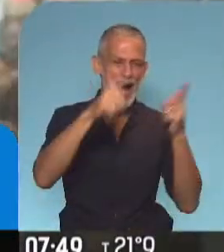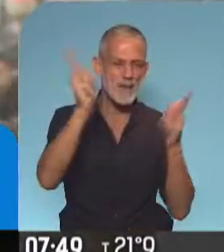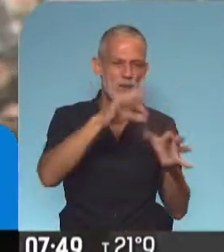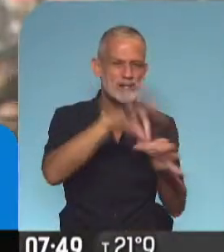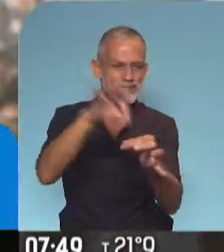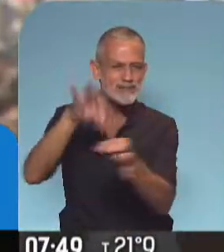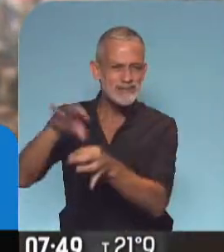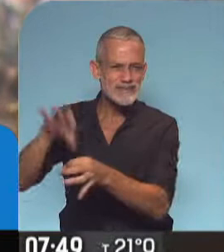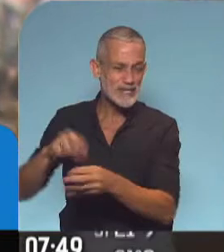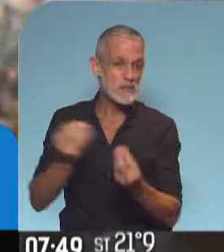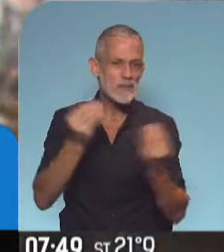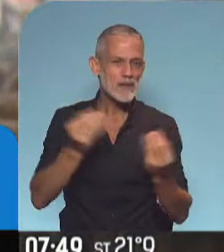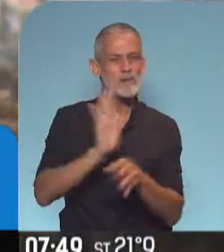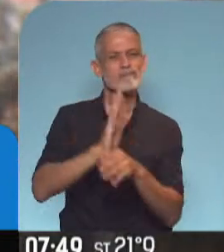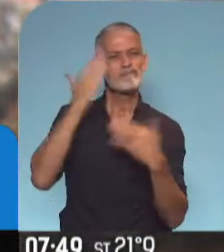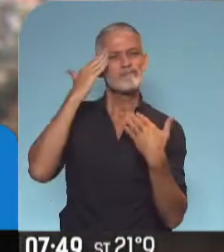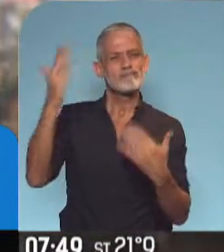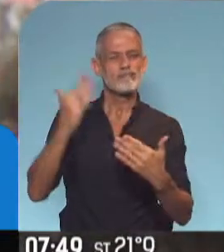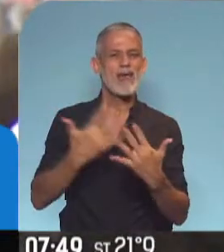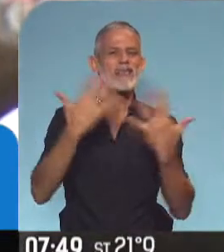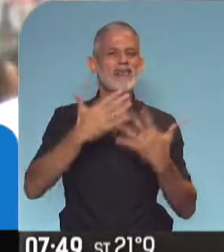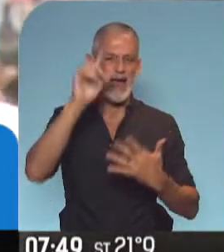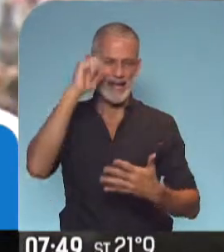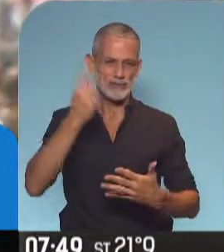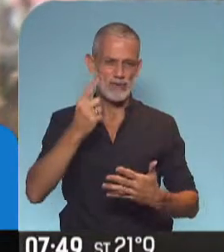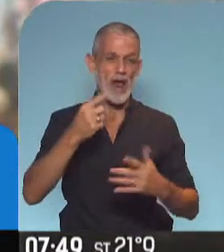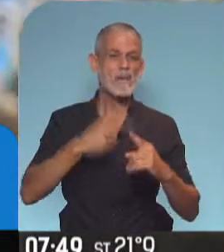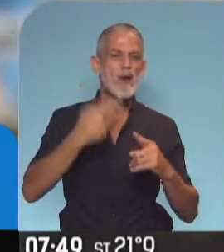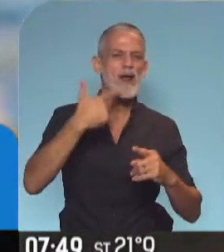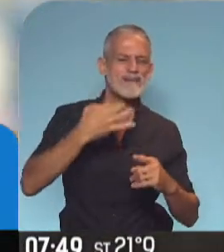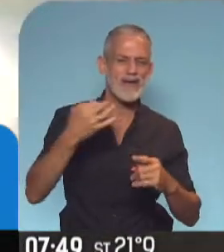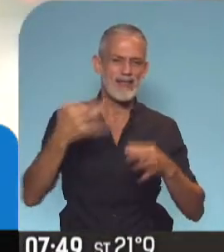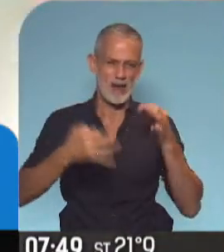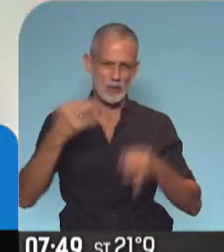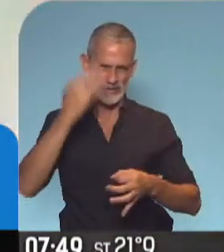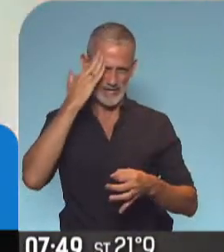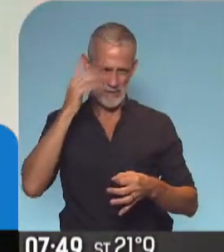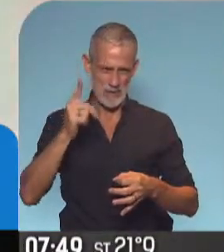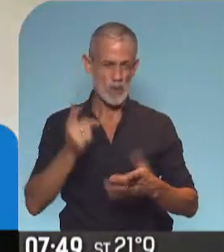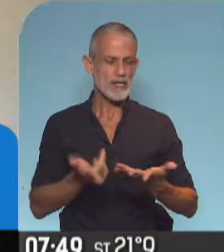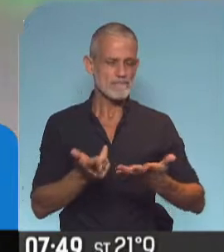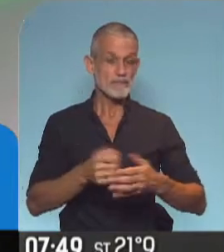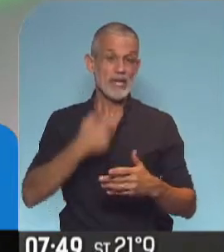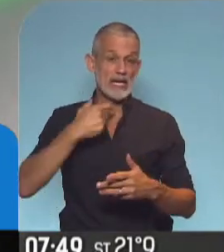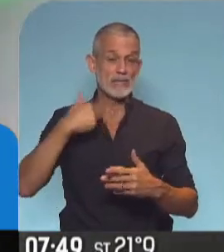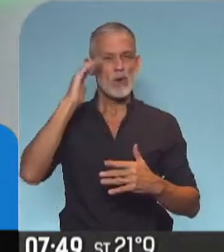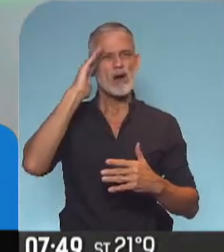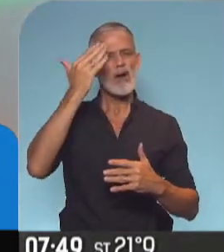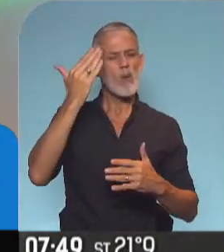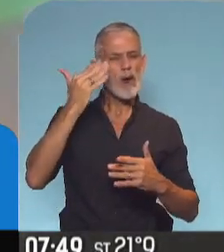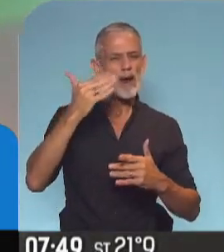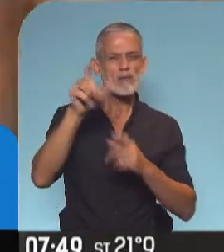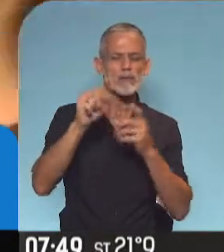una forma de conmemorar el Día Nacional de la Memoria por la Verdad y la Justicia. Queremos que el recuerdo de nuestros desaparecidos